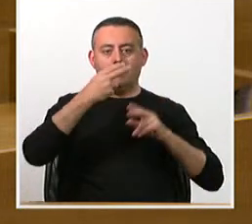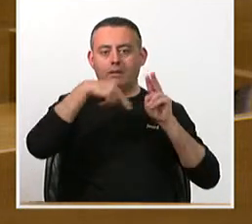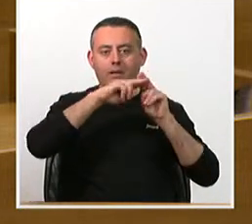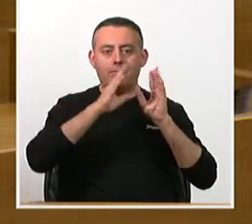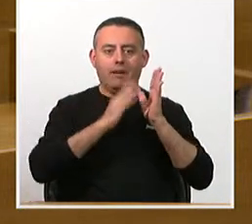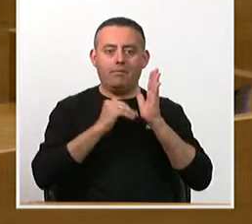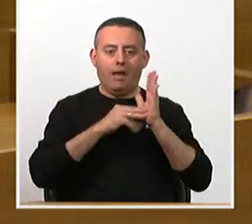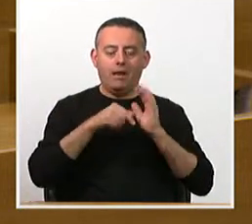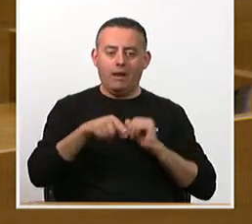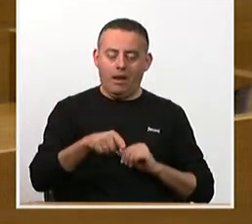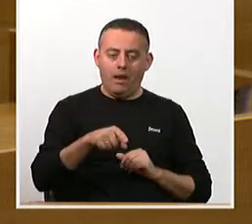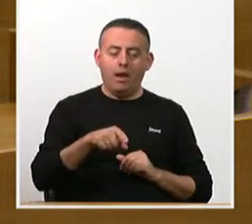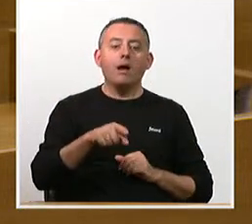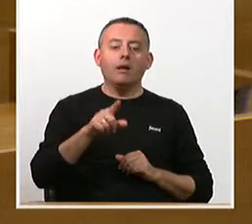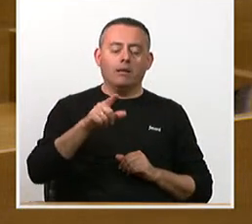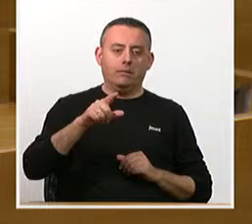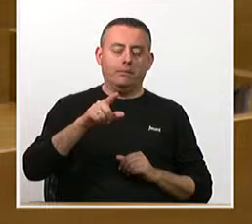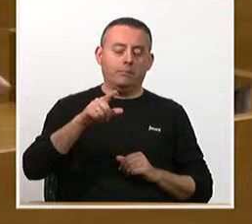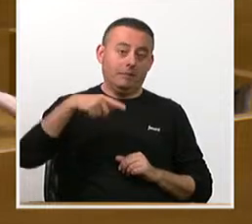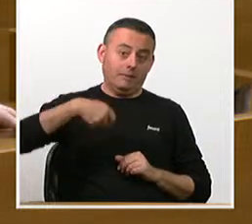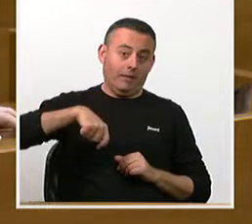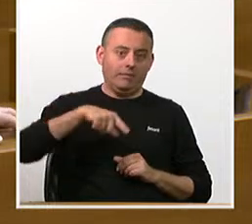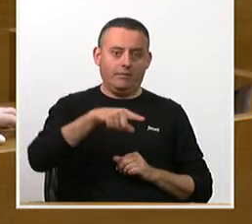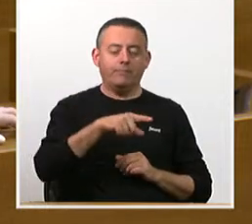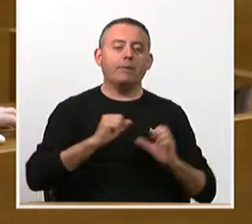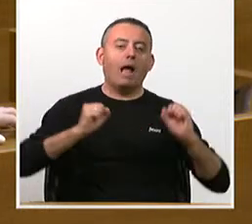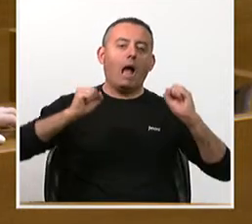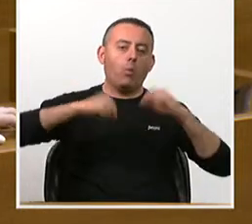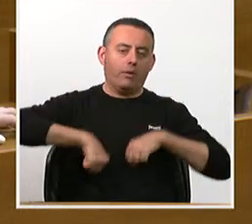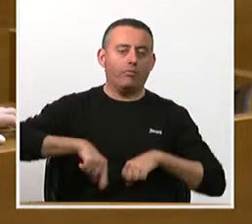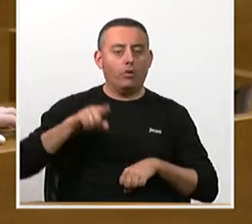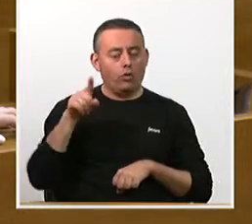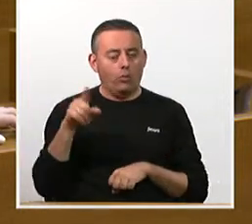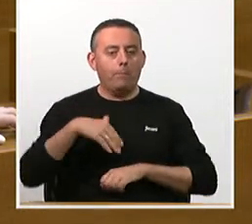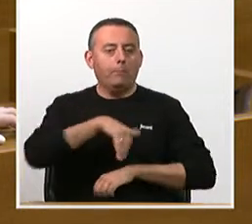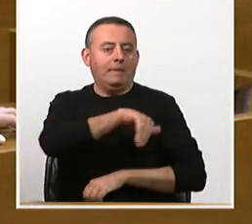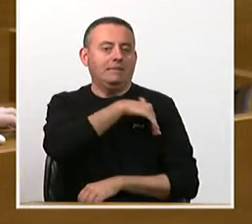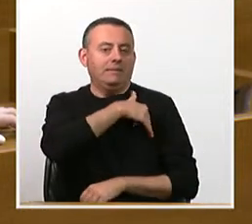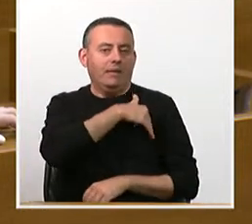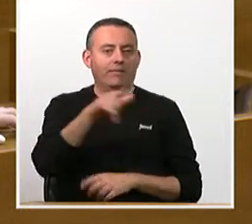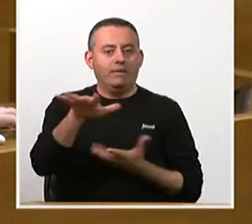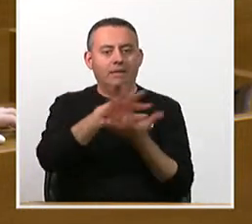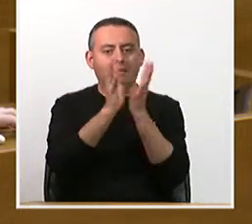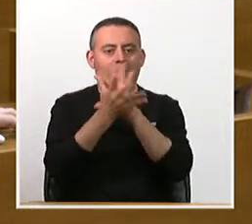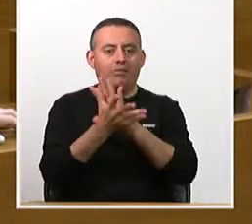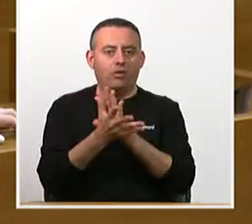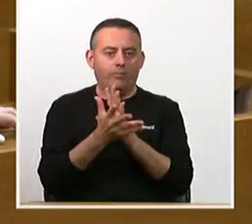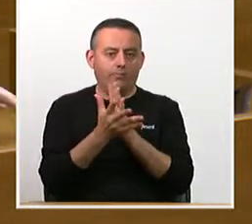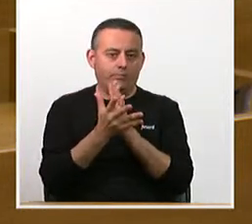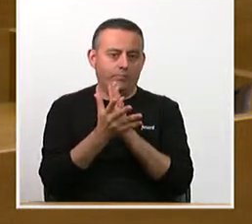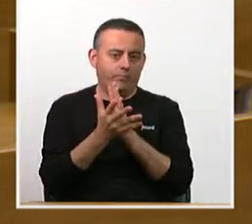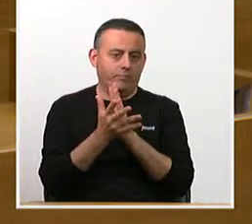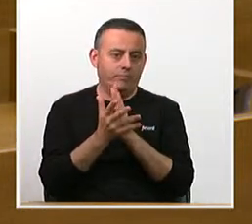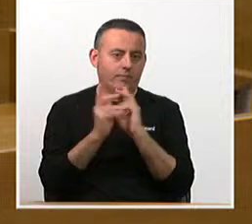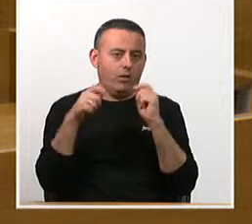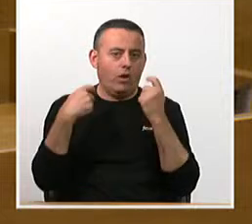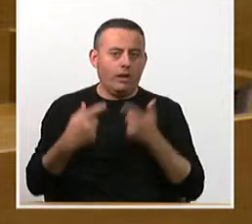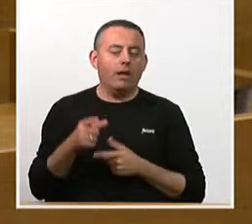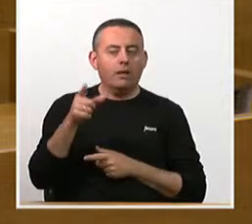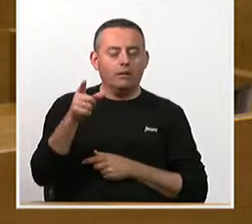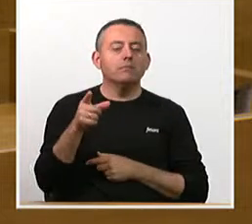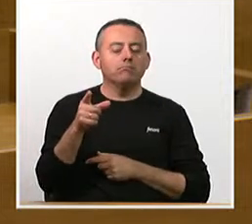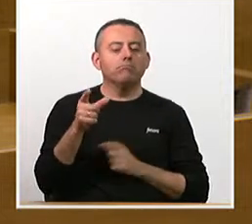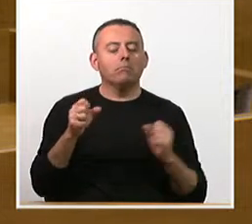de transición ecológica abrimos una nueva etapa donde como bien dijo el presidente Carlos mazón el diálogo el rigor y la